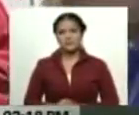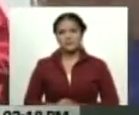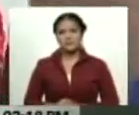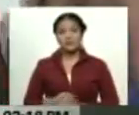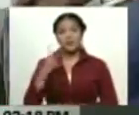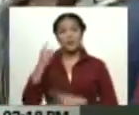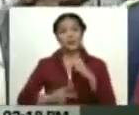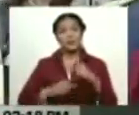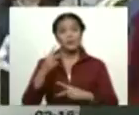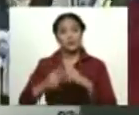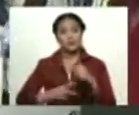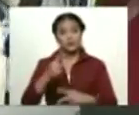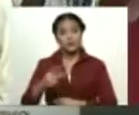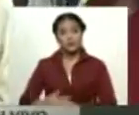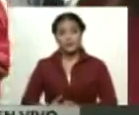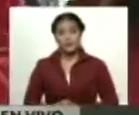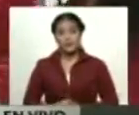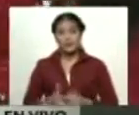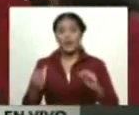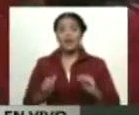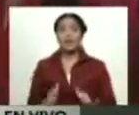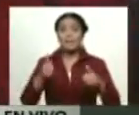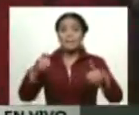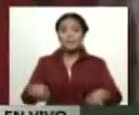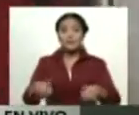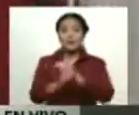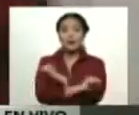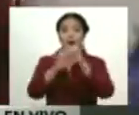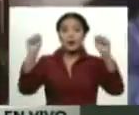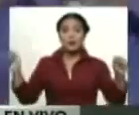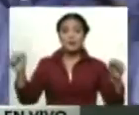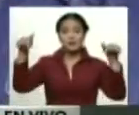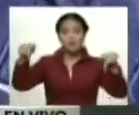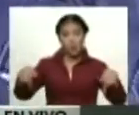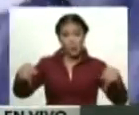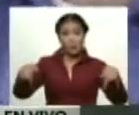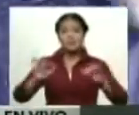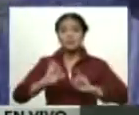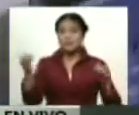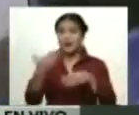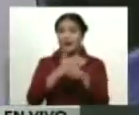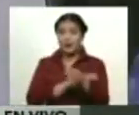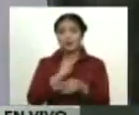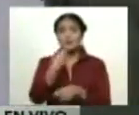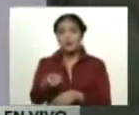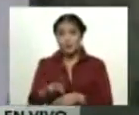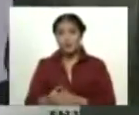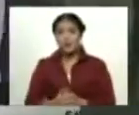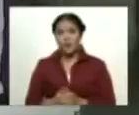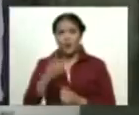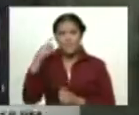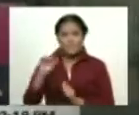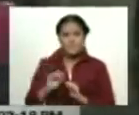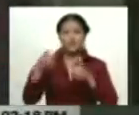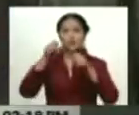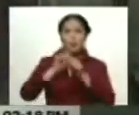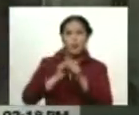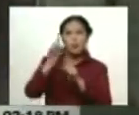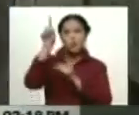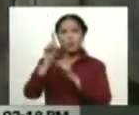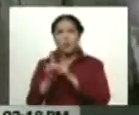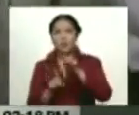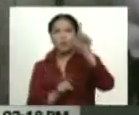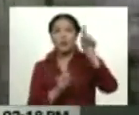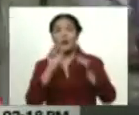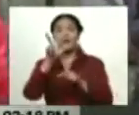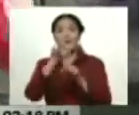proceso que comenzó a primeras horas de la mañana del día de hoy, ya lo señalábamos, se inició con un cohetazo pasada las 3 de la